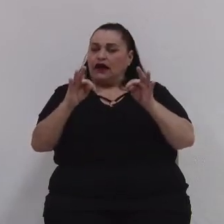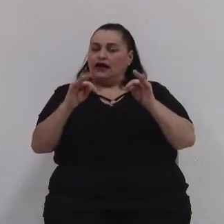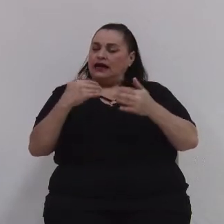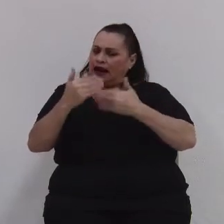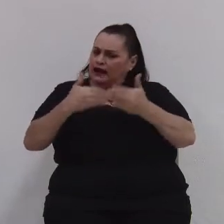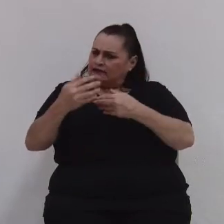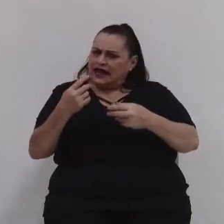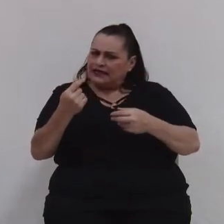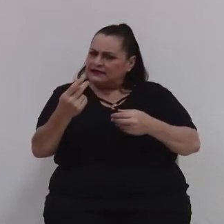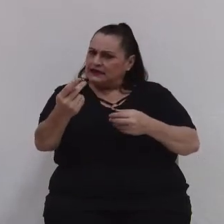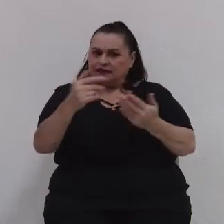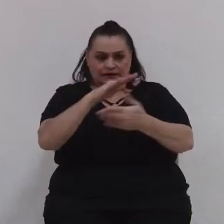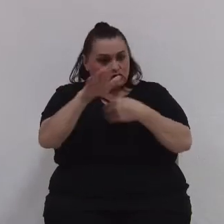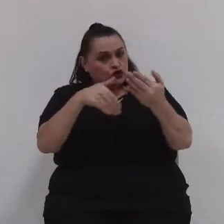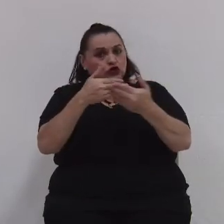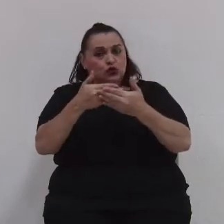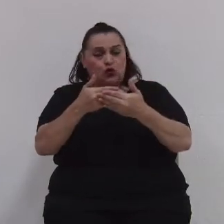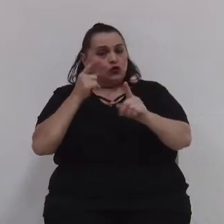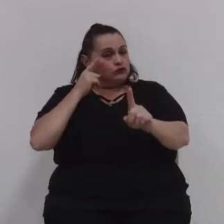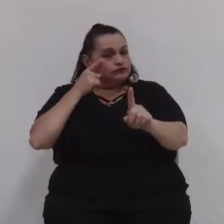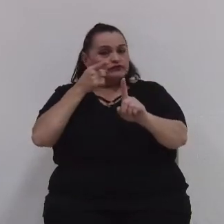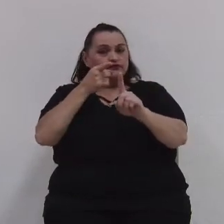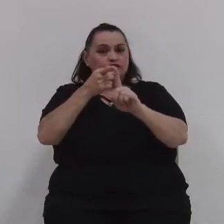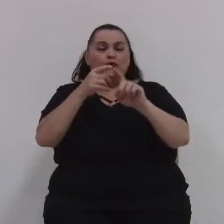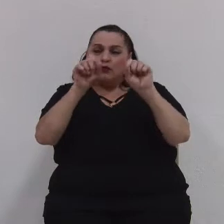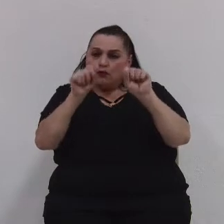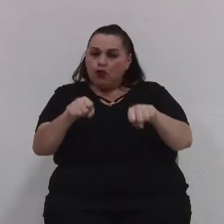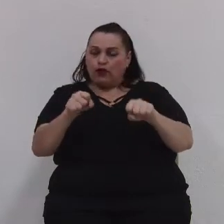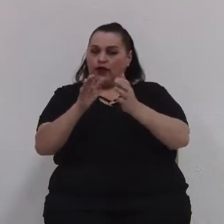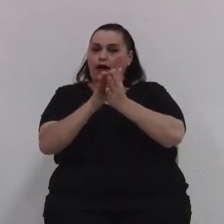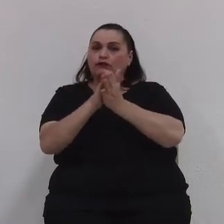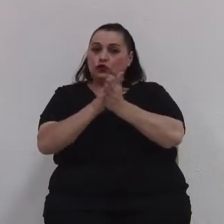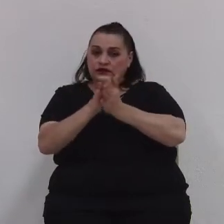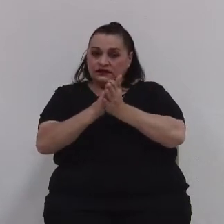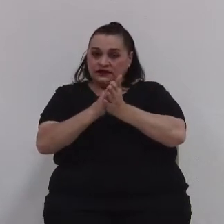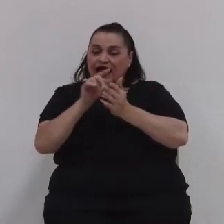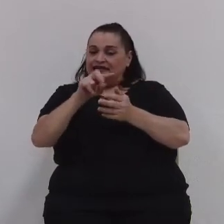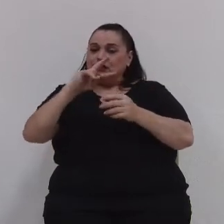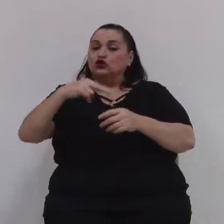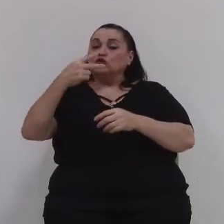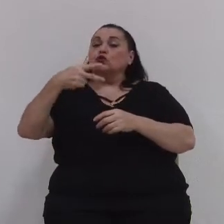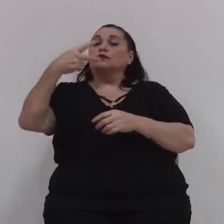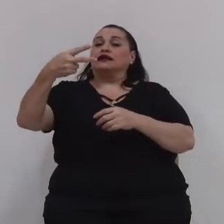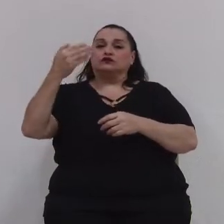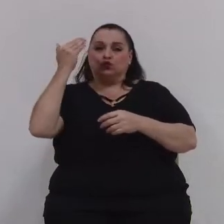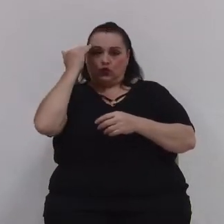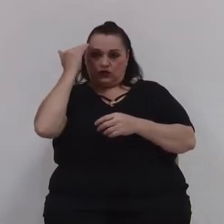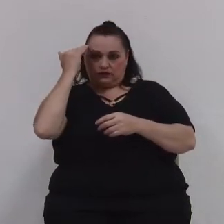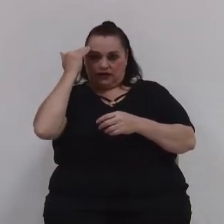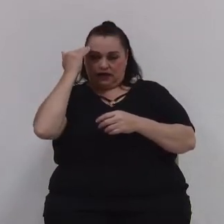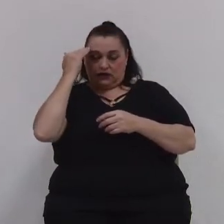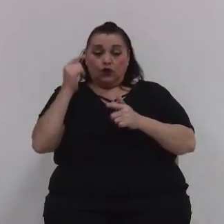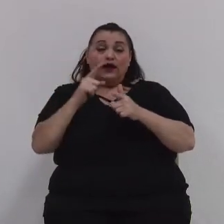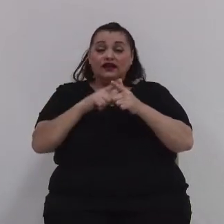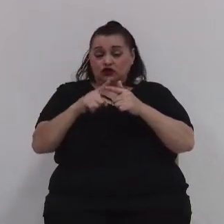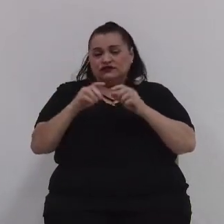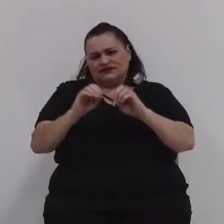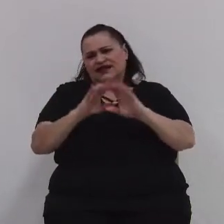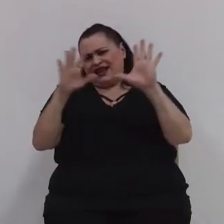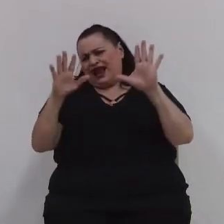acelerar todo para que se pueda aprovechar esa duplicación del conocimiento? Entonces, por supuesto, hay